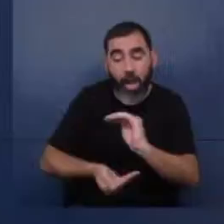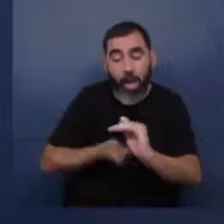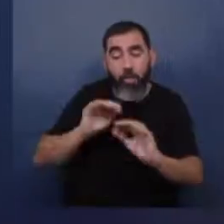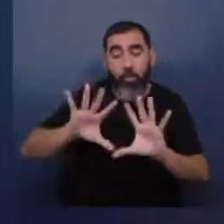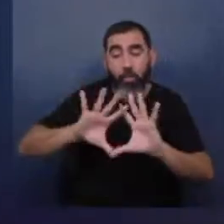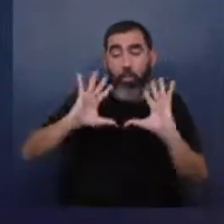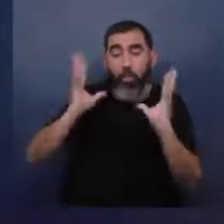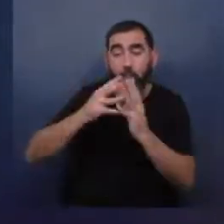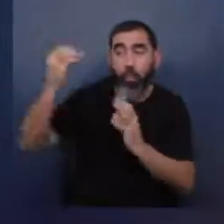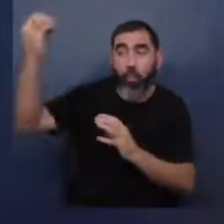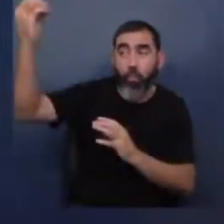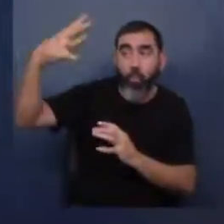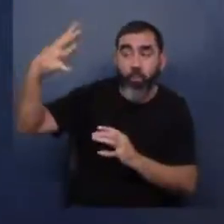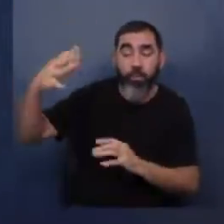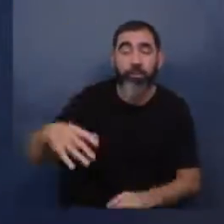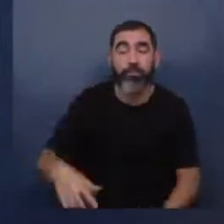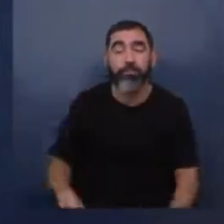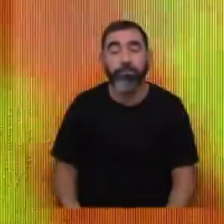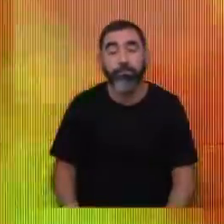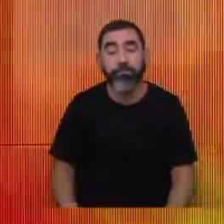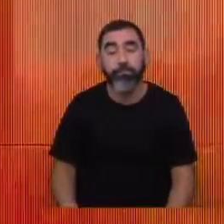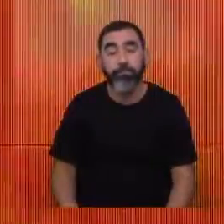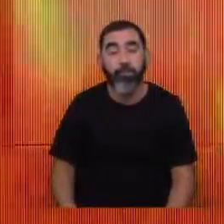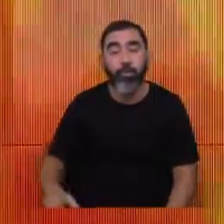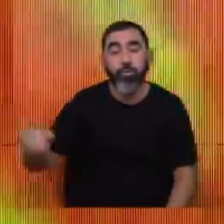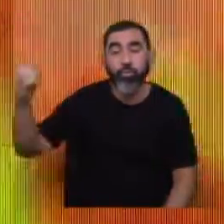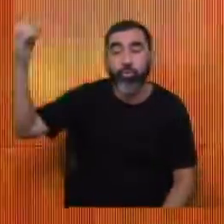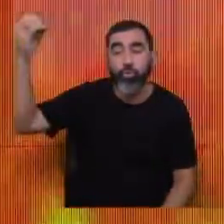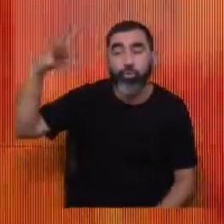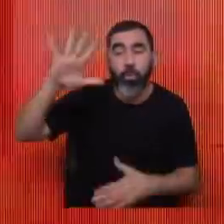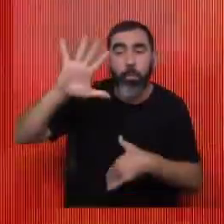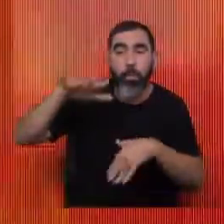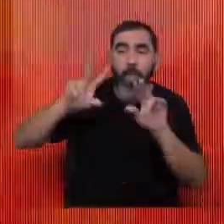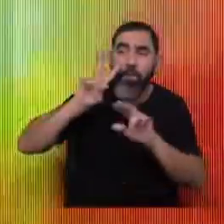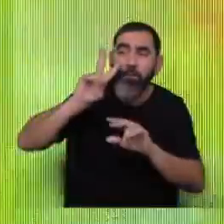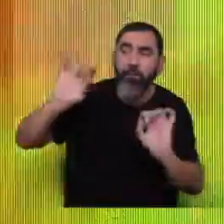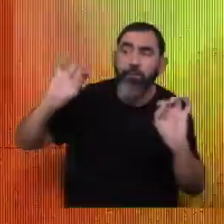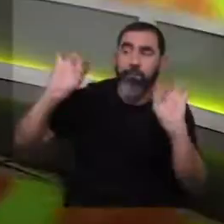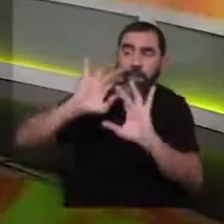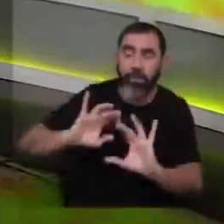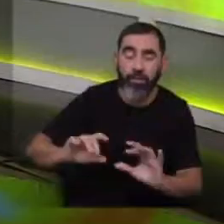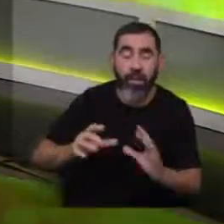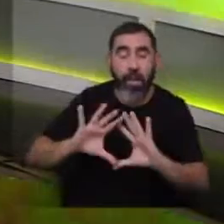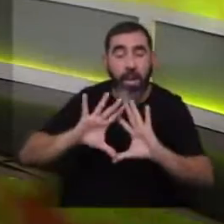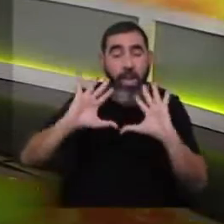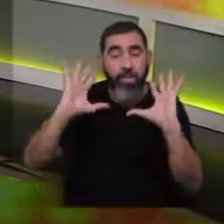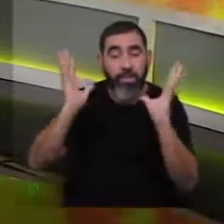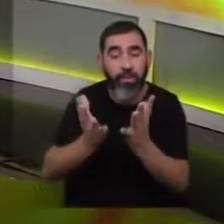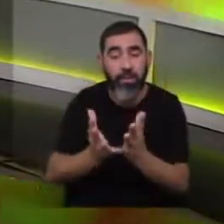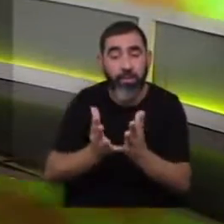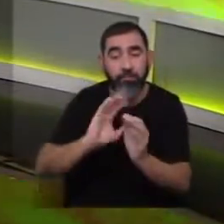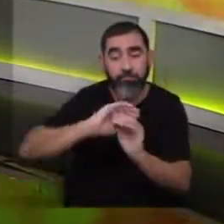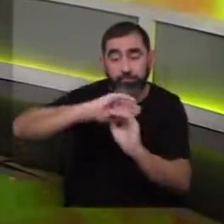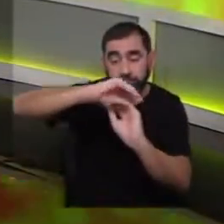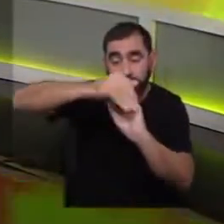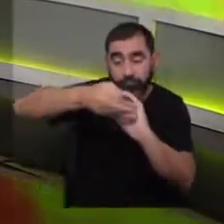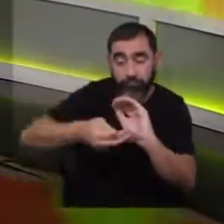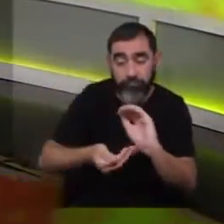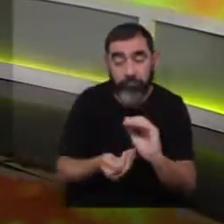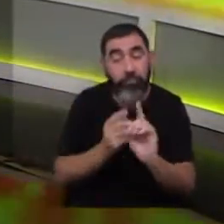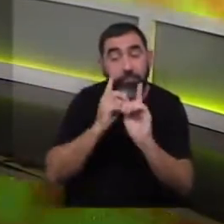del Sol. ¿Qué quiere decir? Que el Sol es más que lo que vemos desde la Tierra, que es la atmósfera que